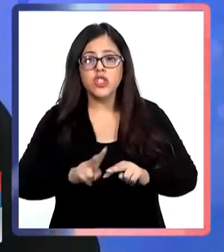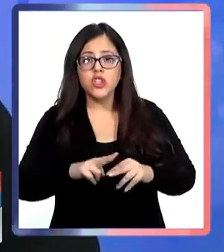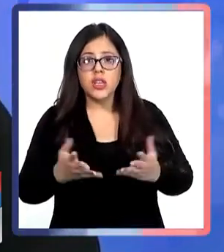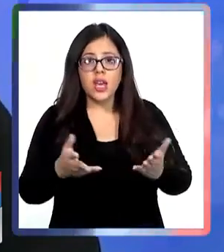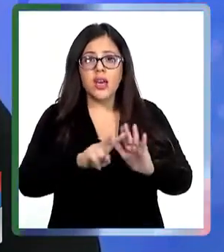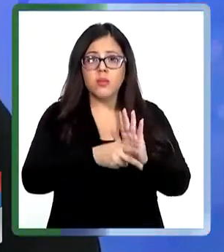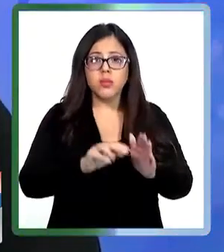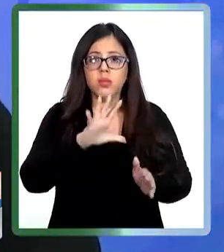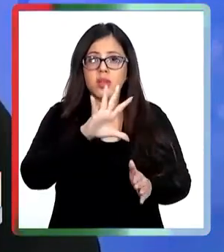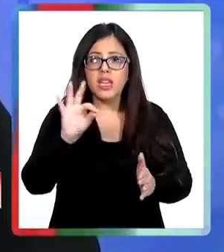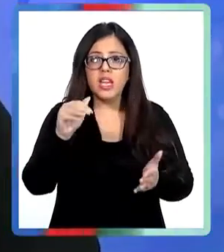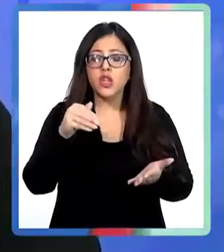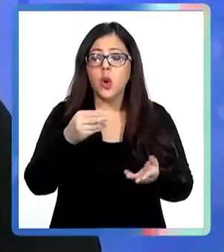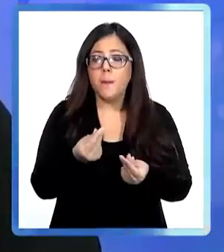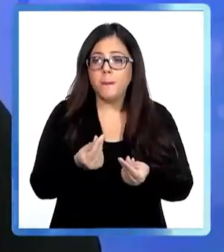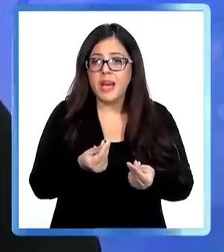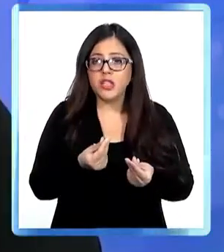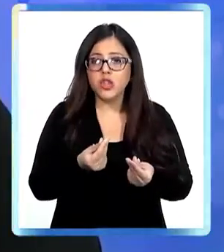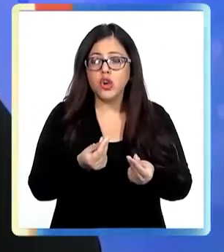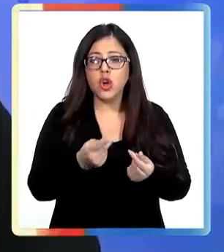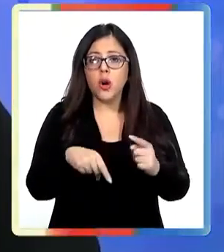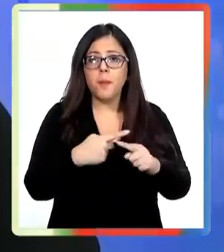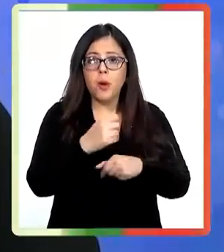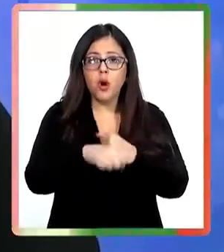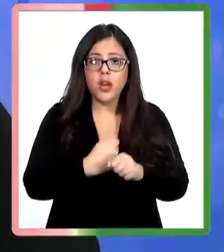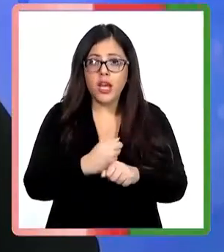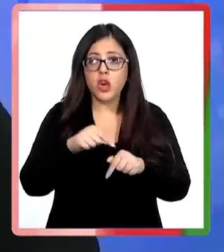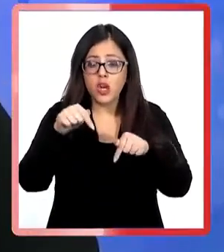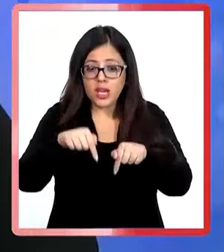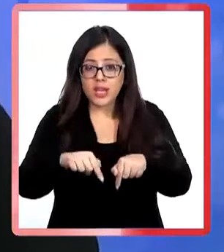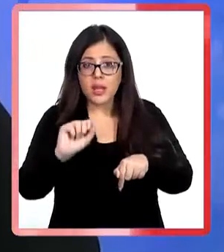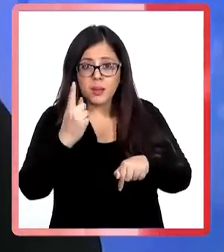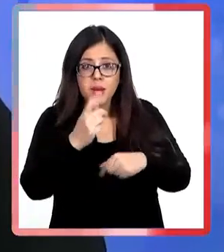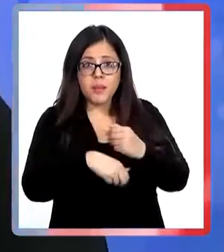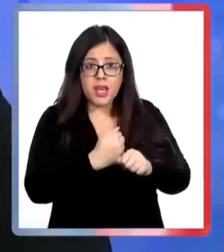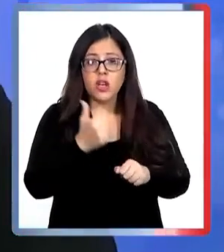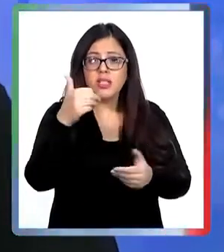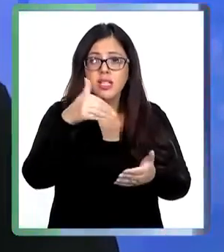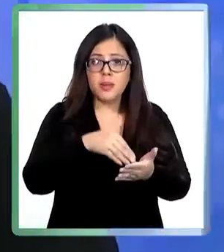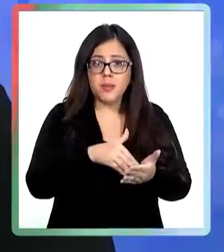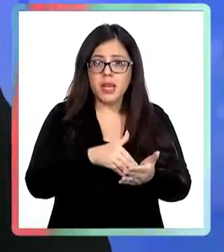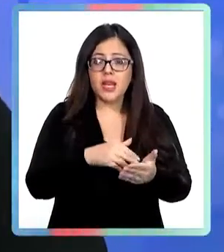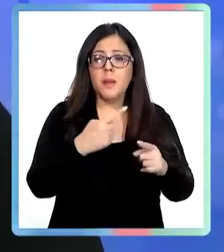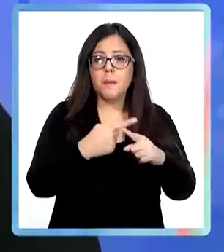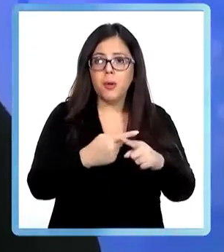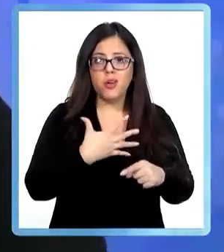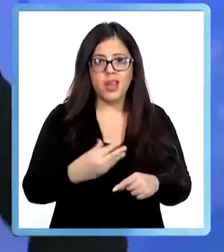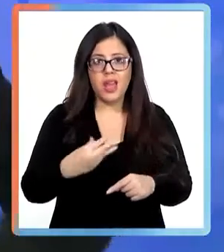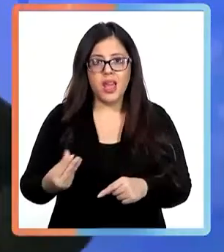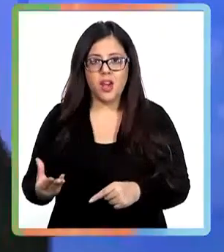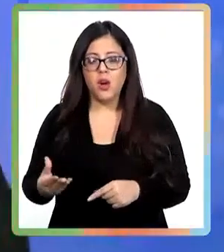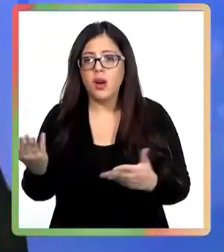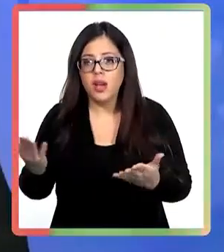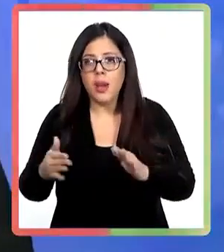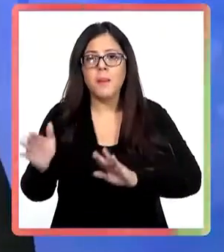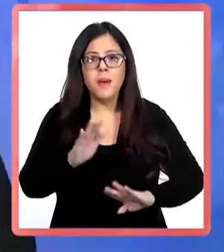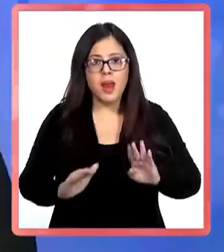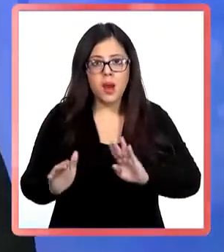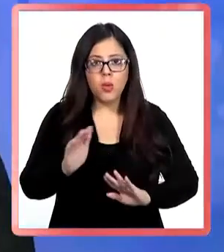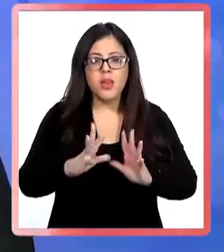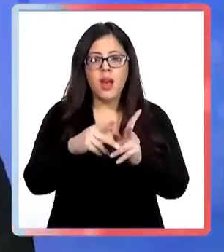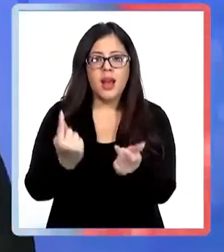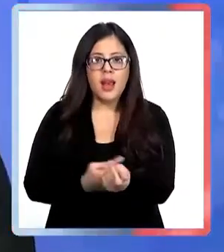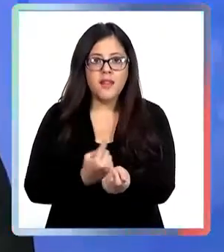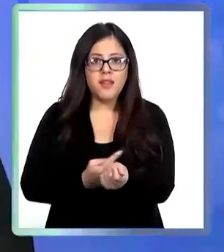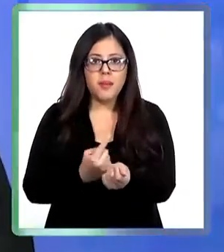fue reajustar 500 pesos por año. Lo que nosotros estamos haciendo es, en el primer año, reajustar 6.000 pesos por carga familiar, justamente para proteger a